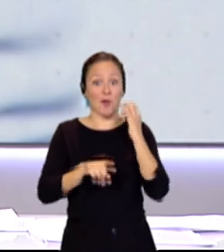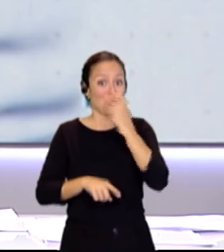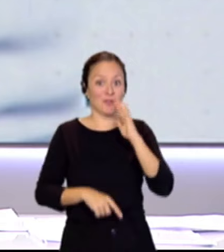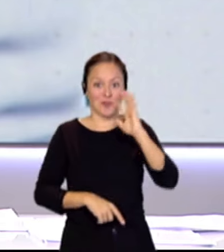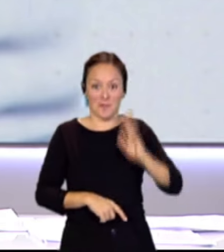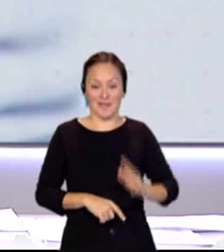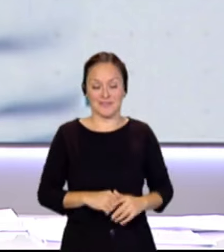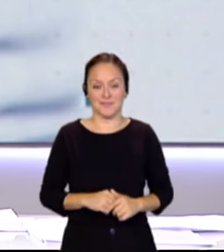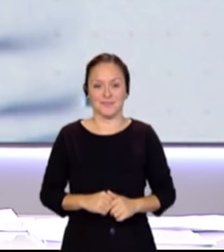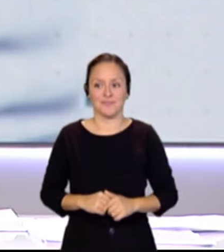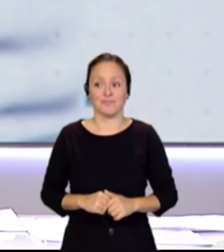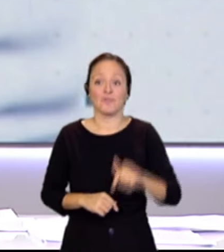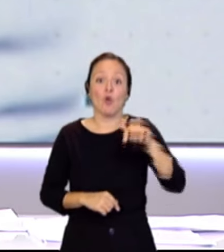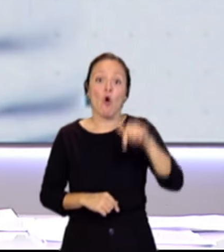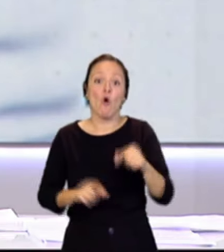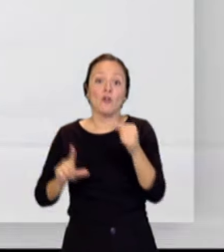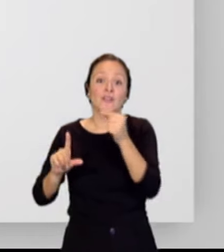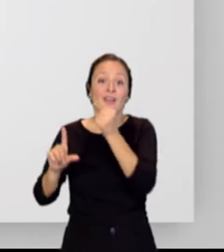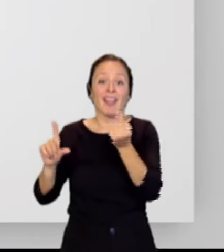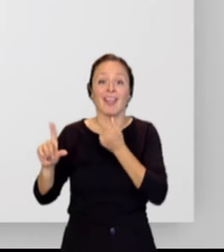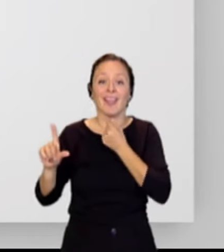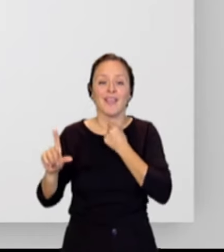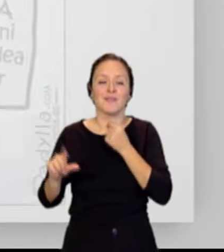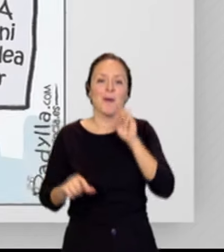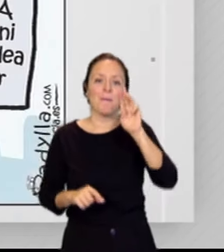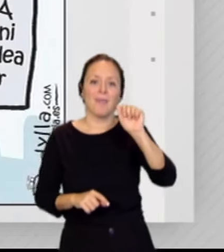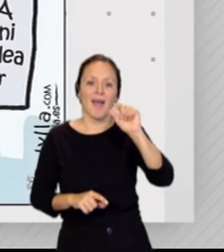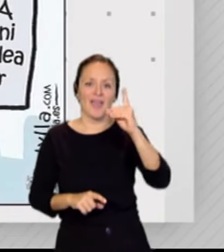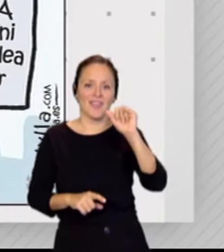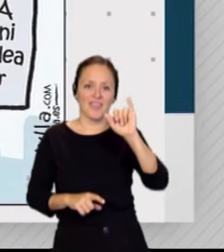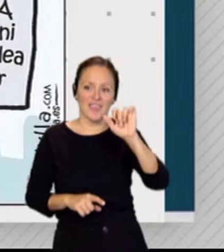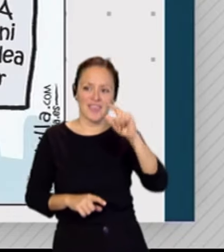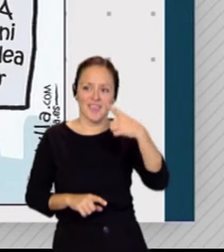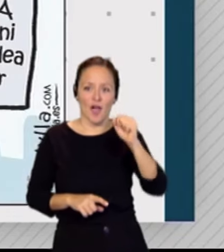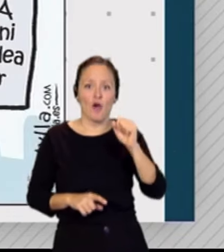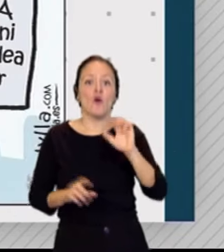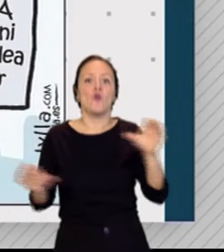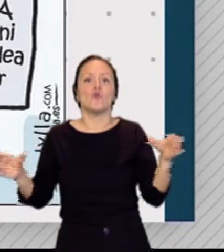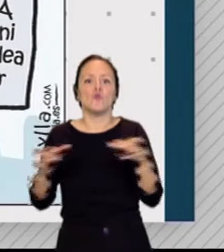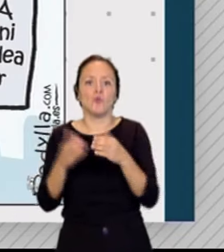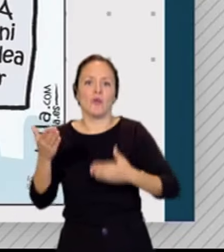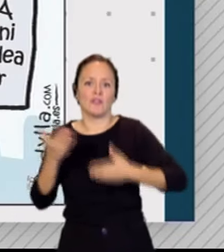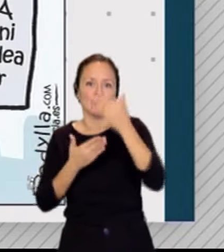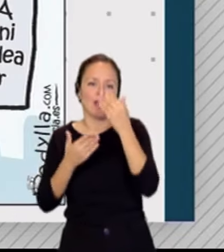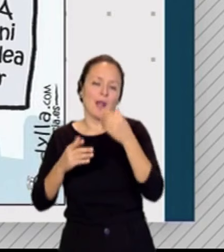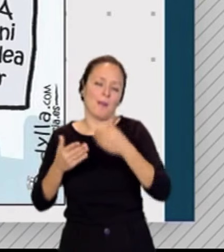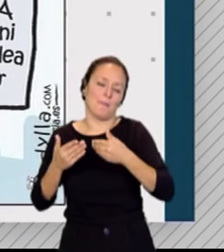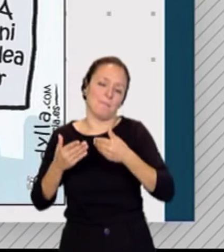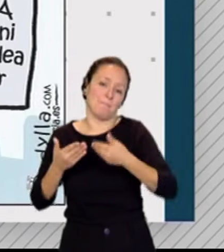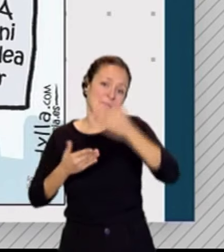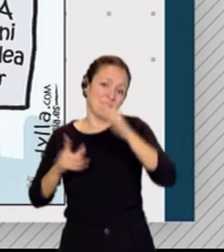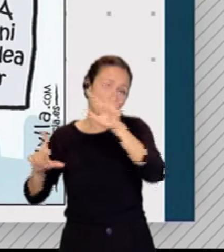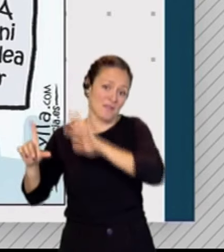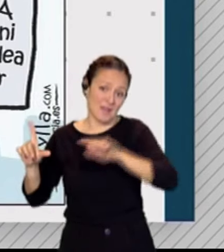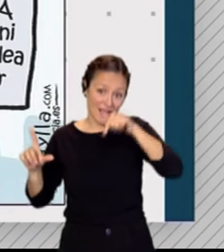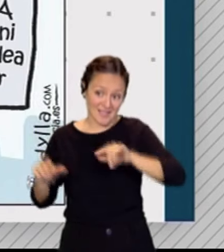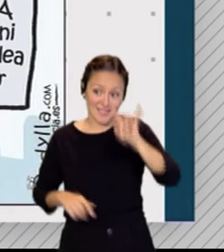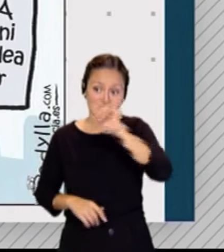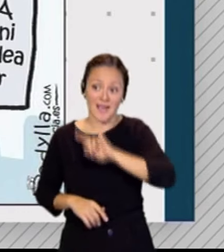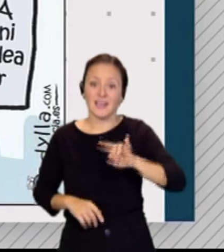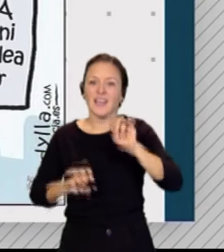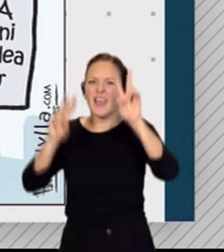y hoy en el humor gráfico hemos elegido la viñeta de Padilla para los periódicos del grupo editorial prensa ibérica aquí en Canarias sobre